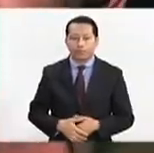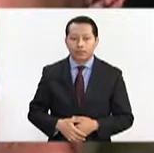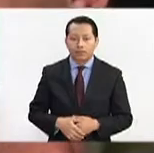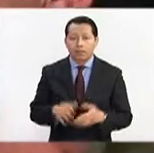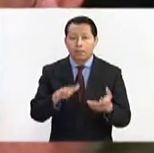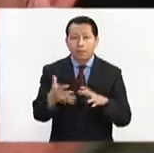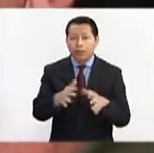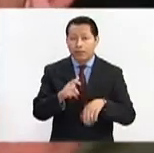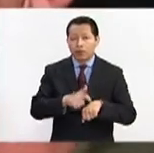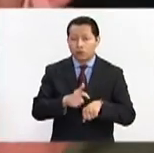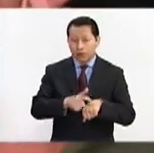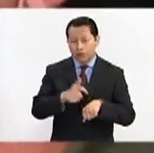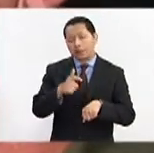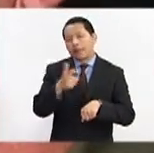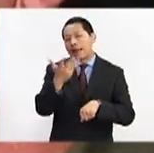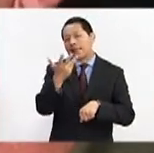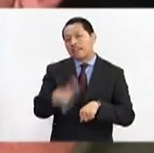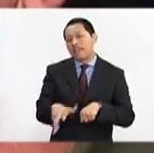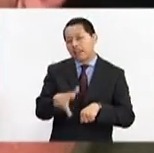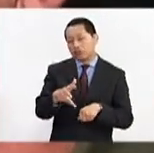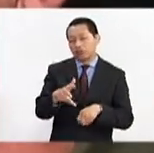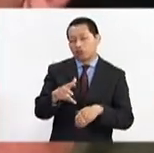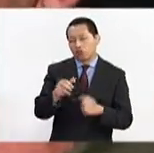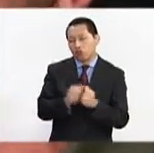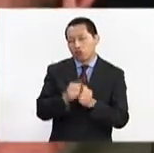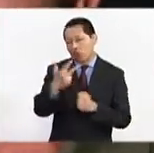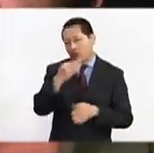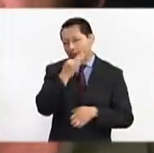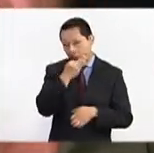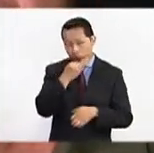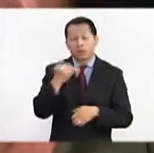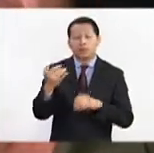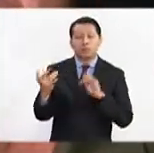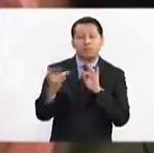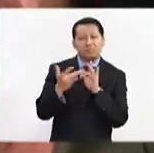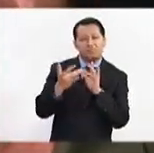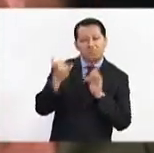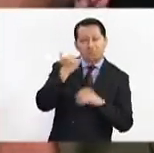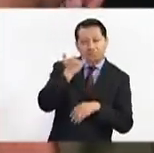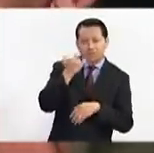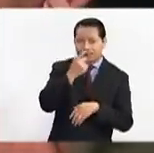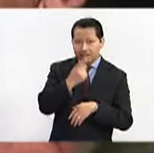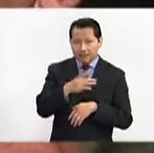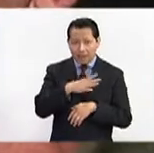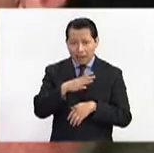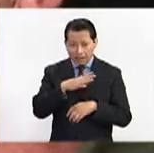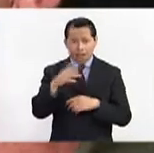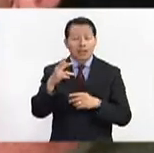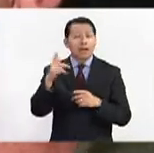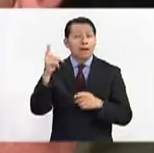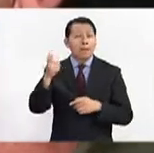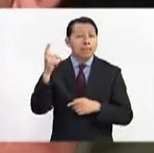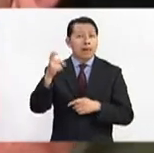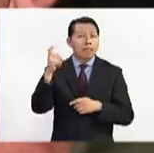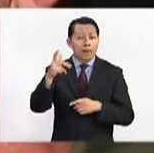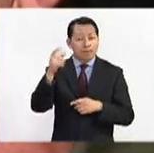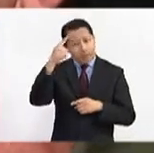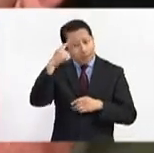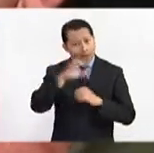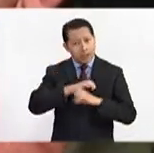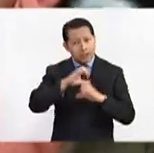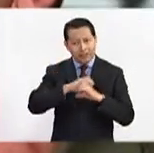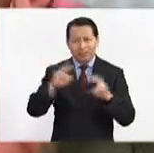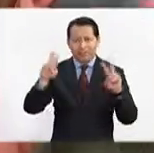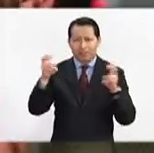Aproximadamente a las 10:08 recibimos llamadas en el departamento sobre múltiples disparos que se dirigían del Mandalay Bay hacia el concierto Route